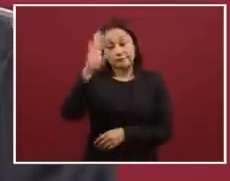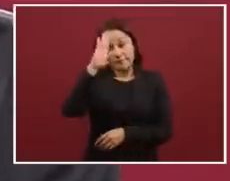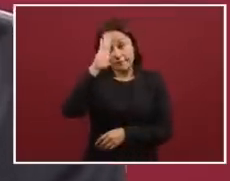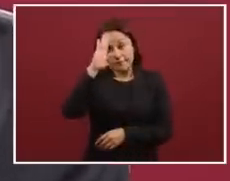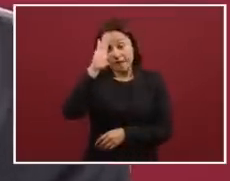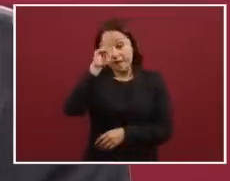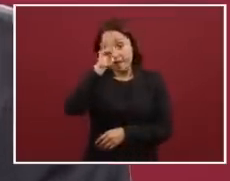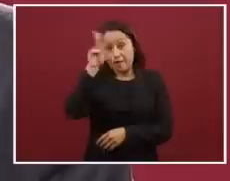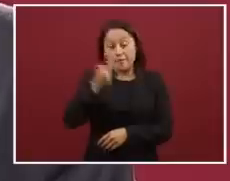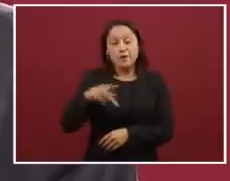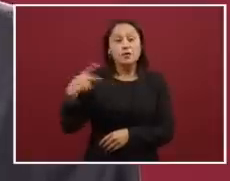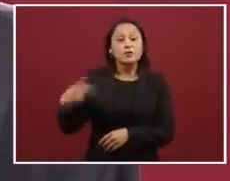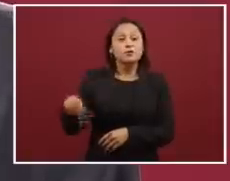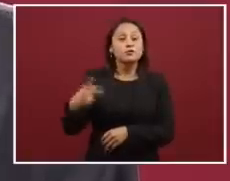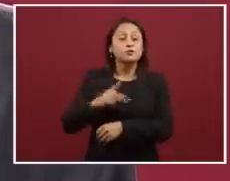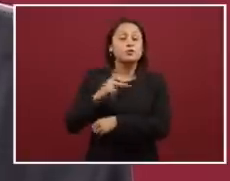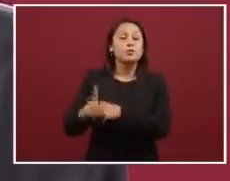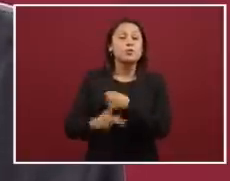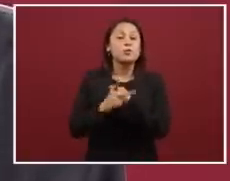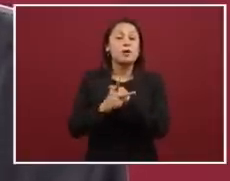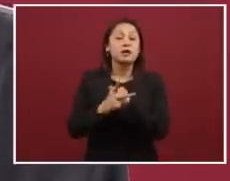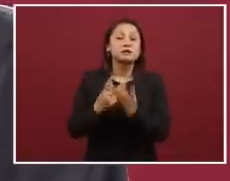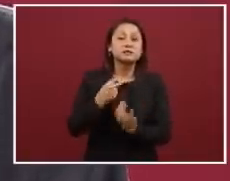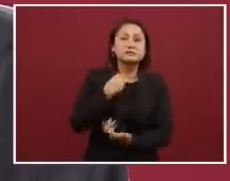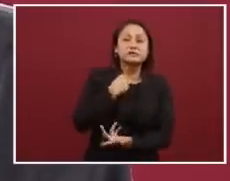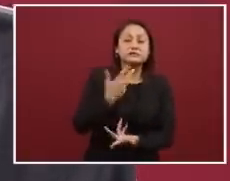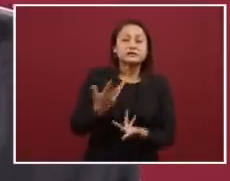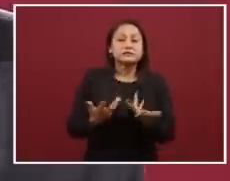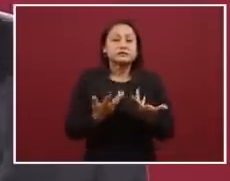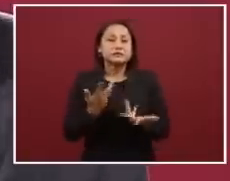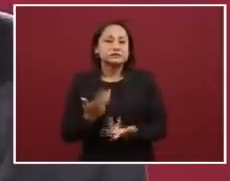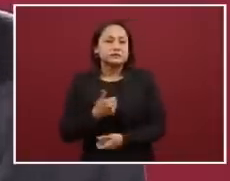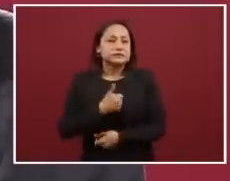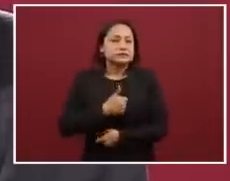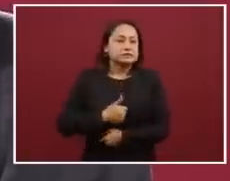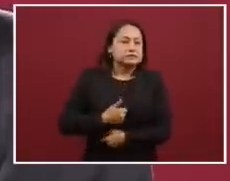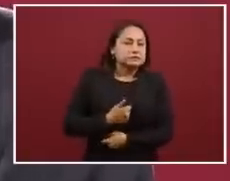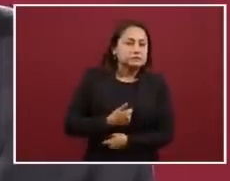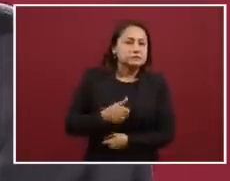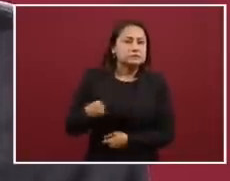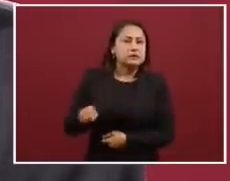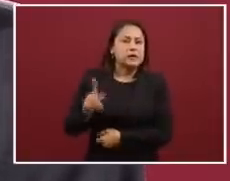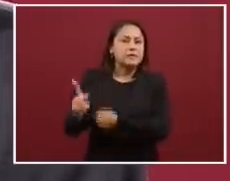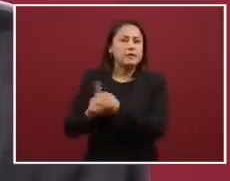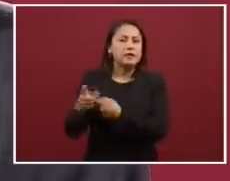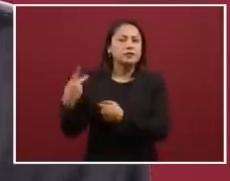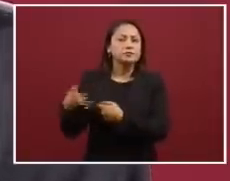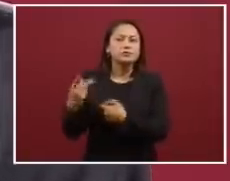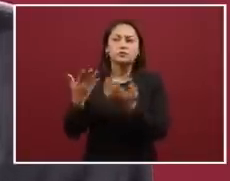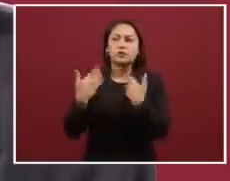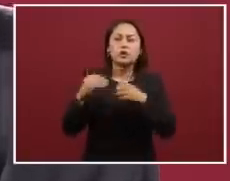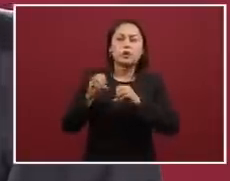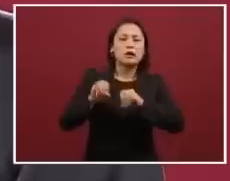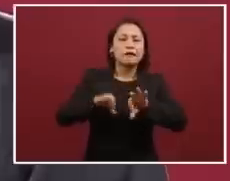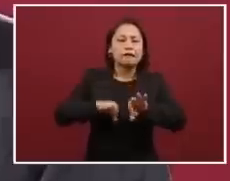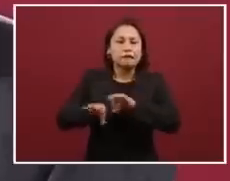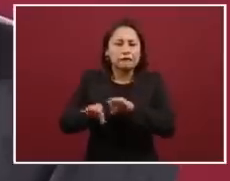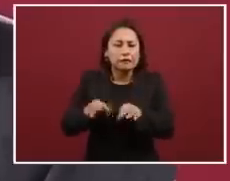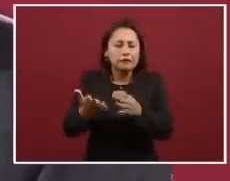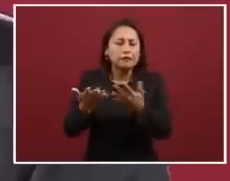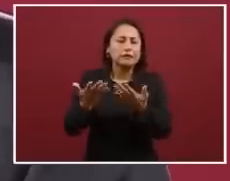en sus lugares de origen porque no tienen opciones, no tienen oportunidades de trabajo y lo que